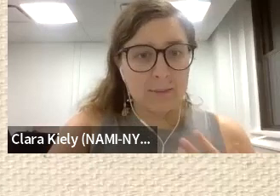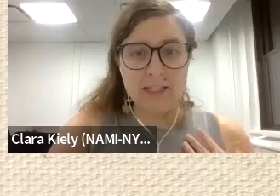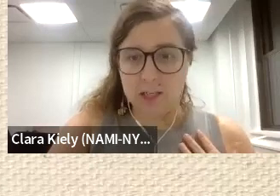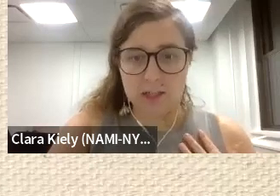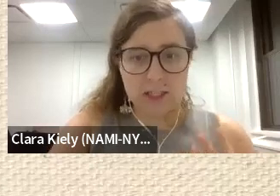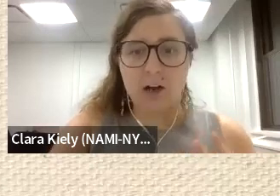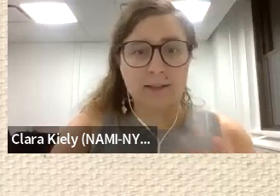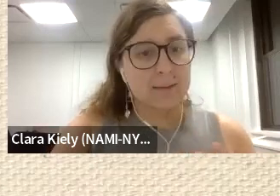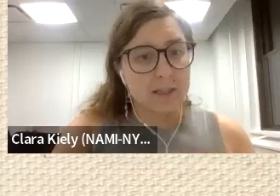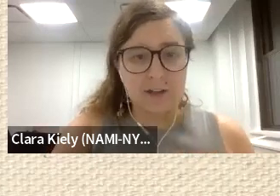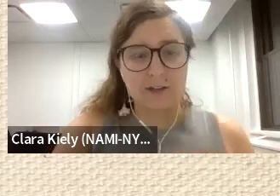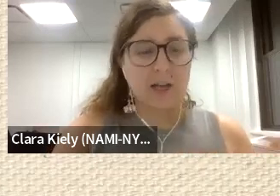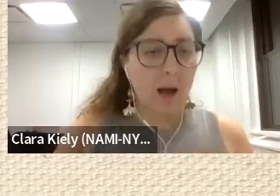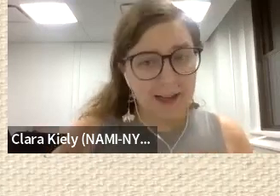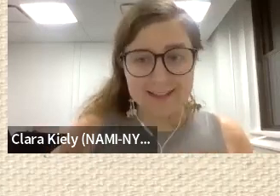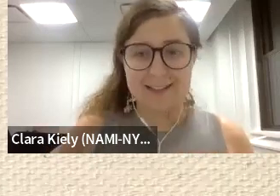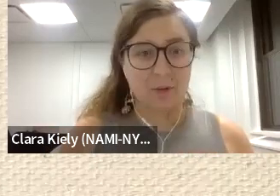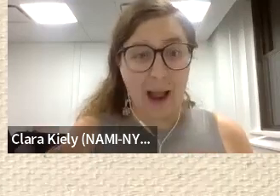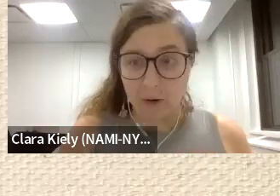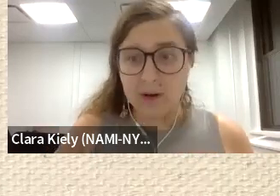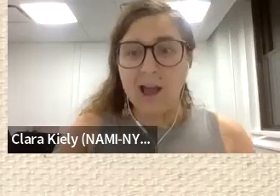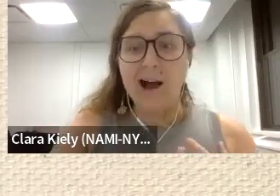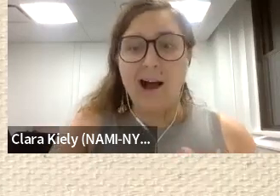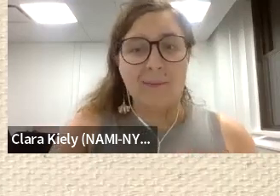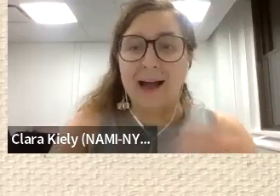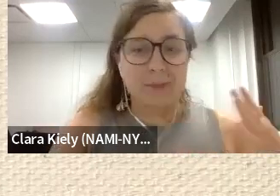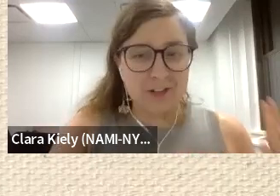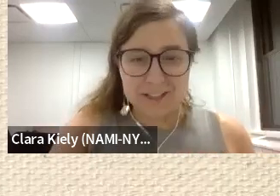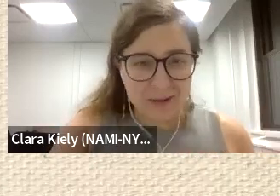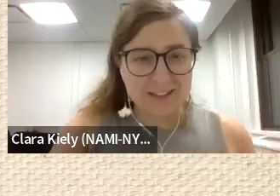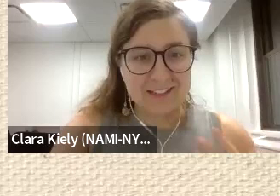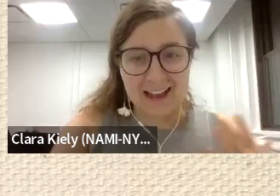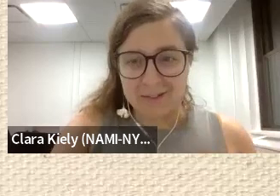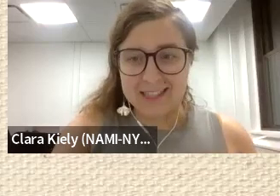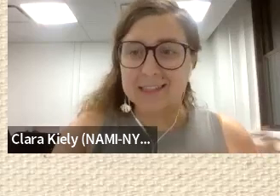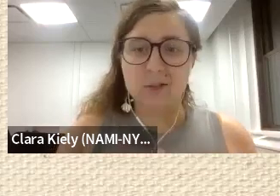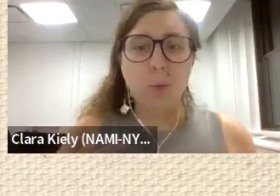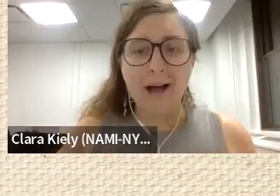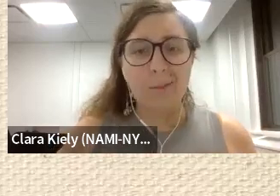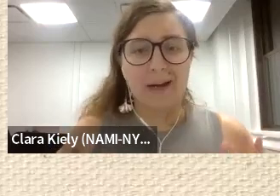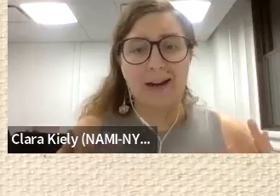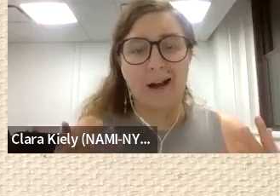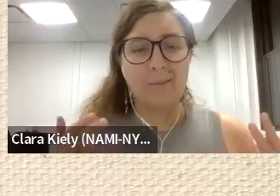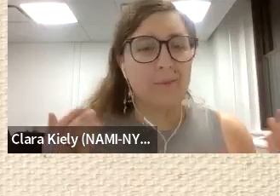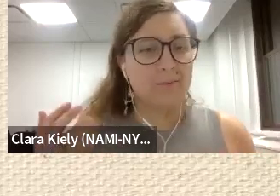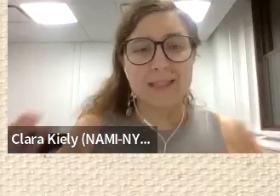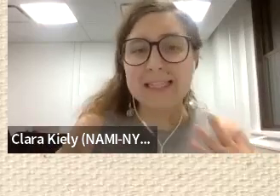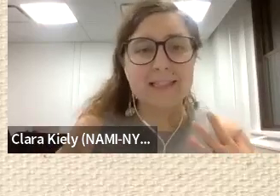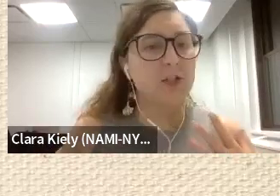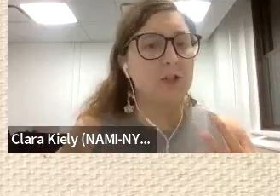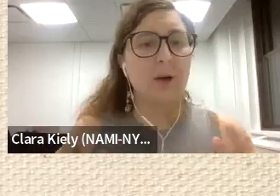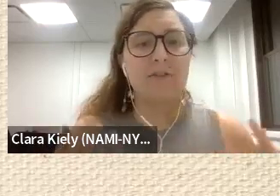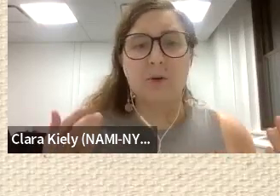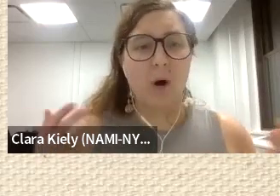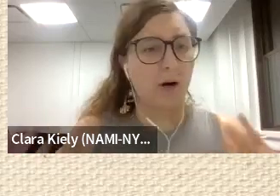dummynyc.org. También quiero decir rápidamente que sí vamos a estar hablando de temas